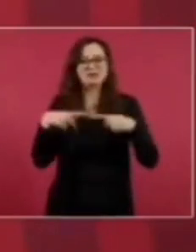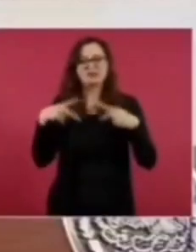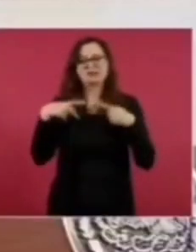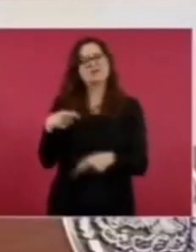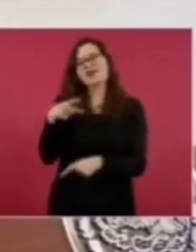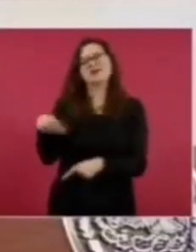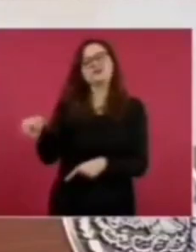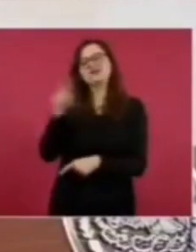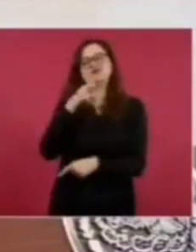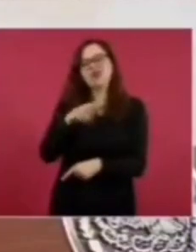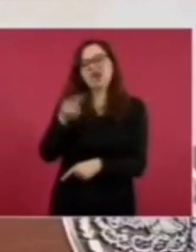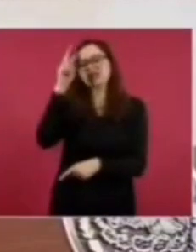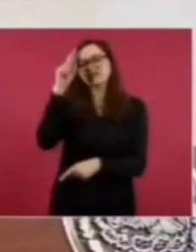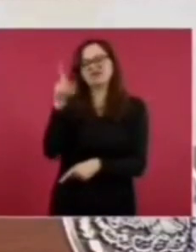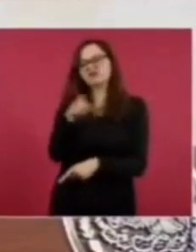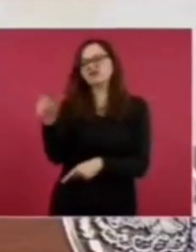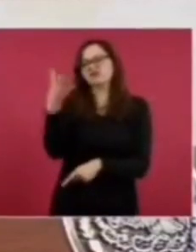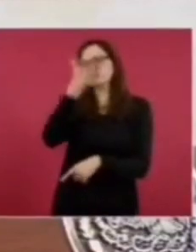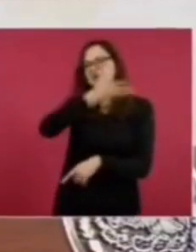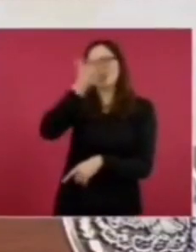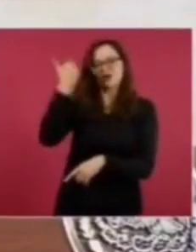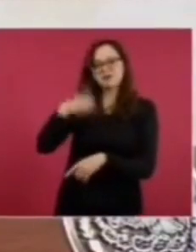no tiene información